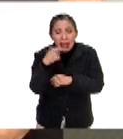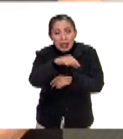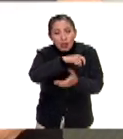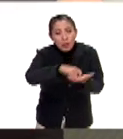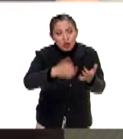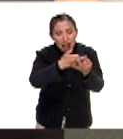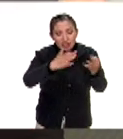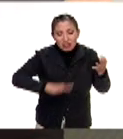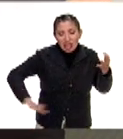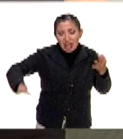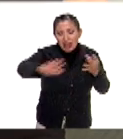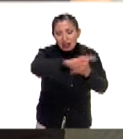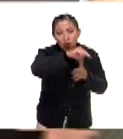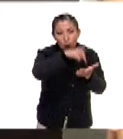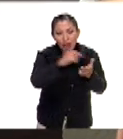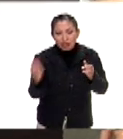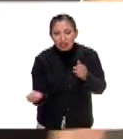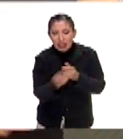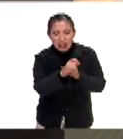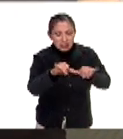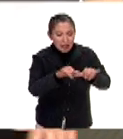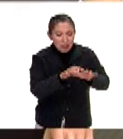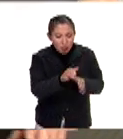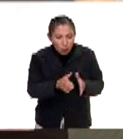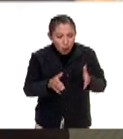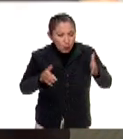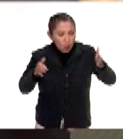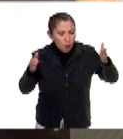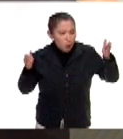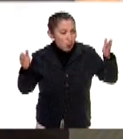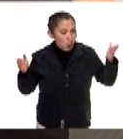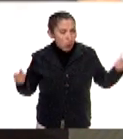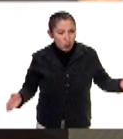un terreno, una cancha de tenis, miden estos terrenos,